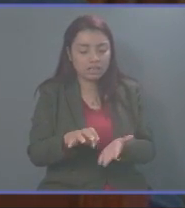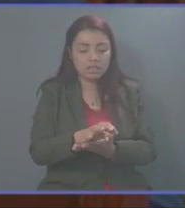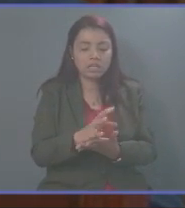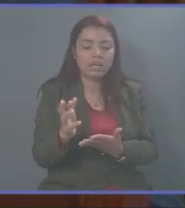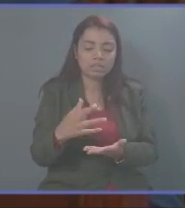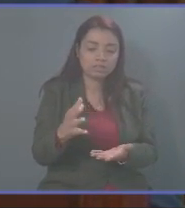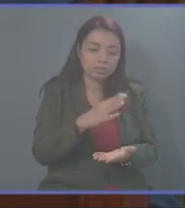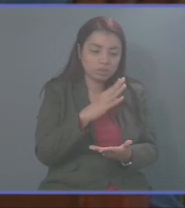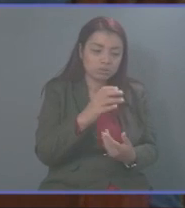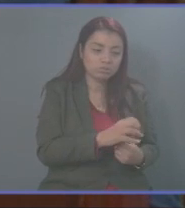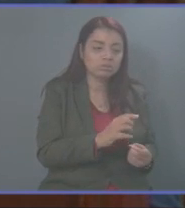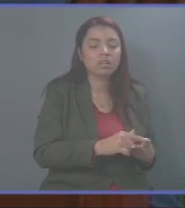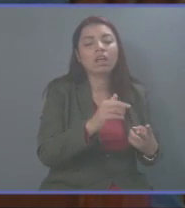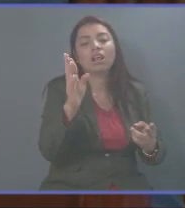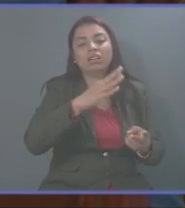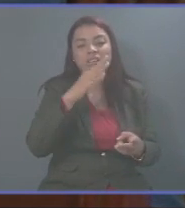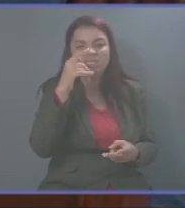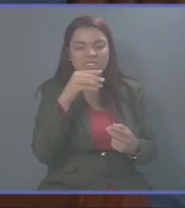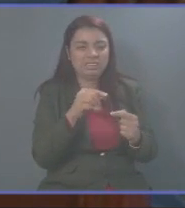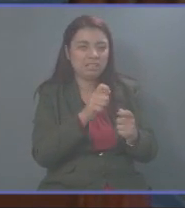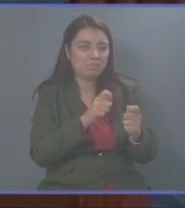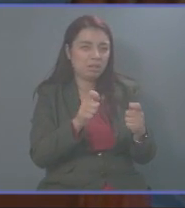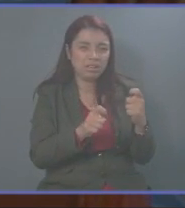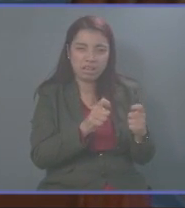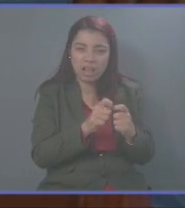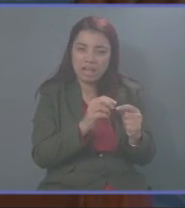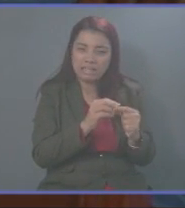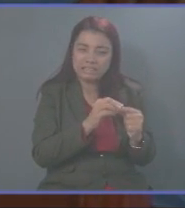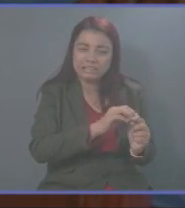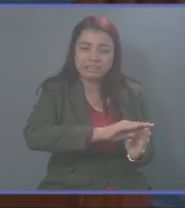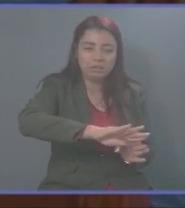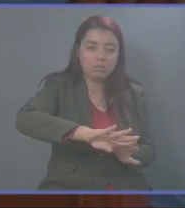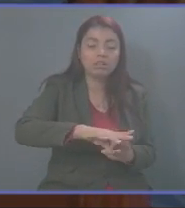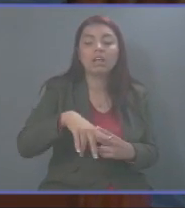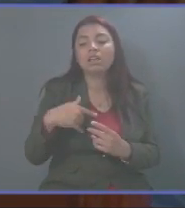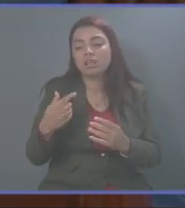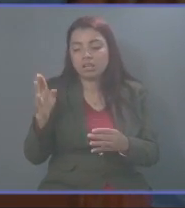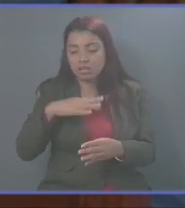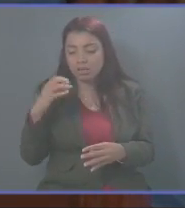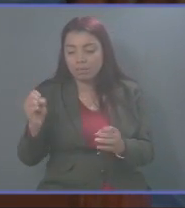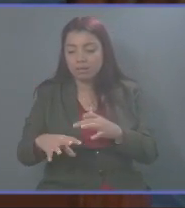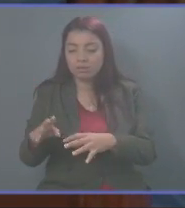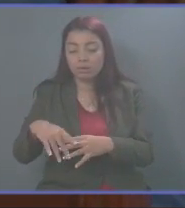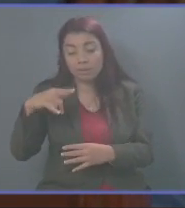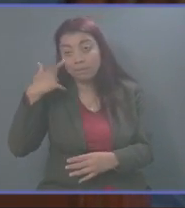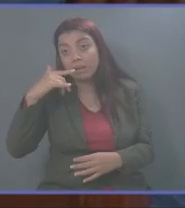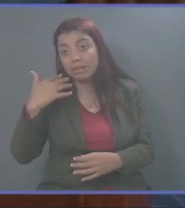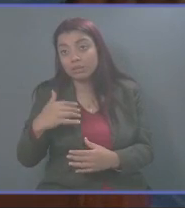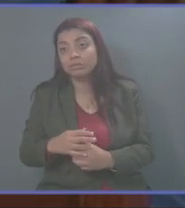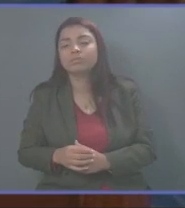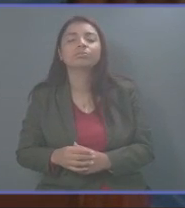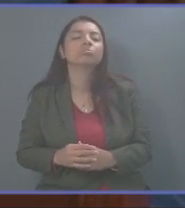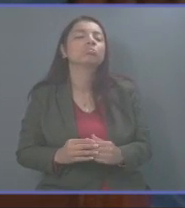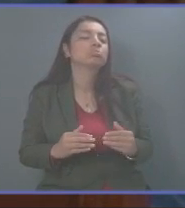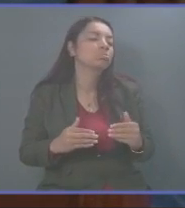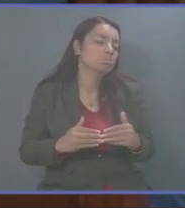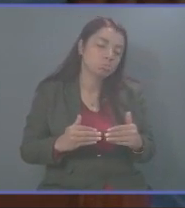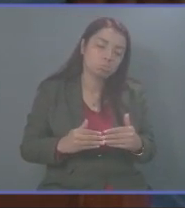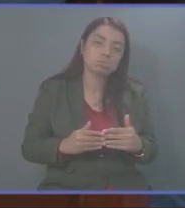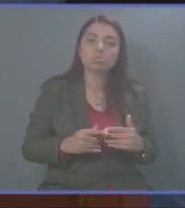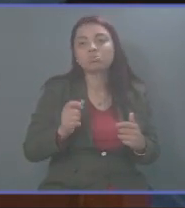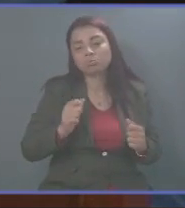literal B, residuos de manejo especial; literal C, residuos peligrosos. Asimismo, los residuos pueden catalogarse